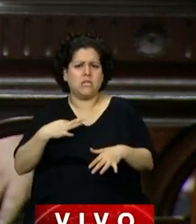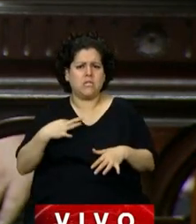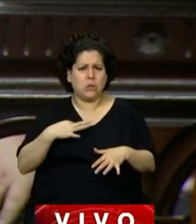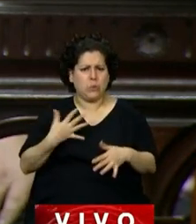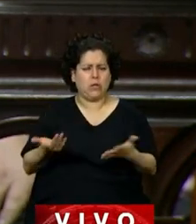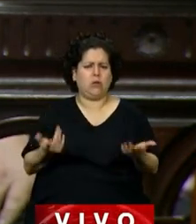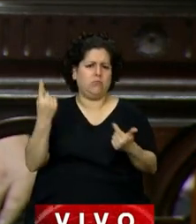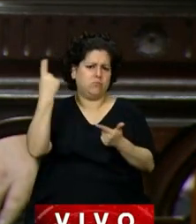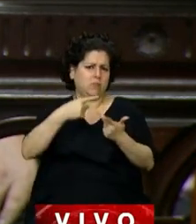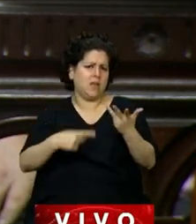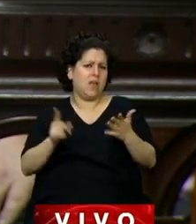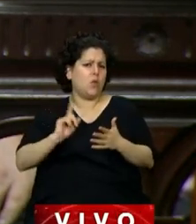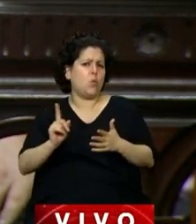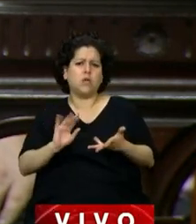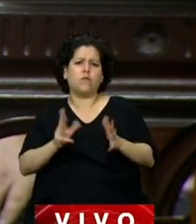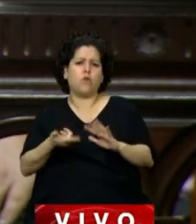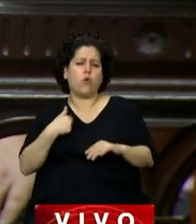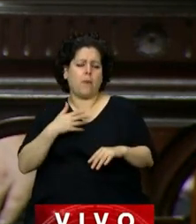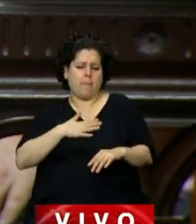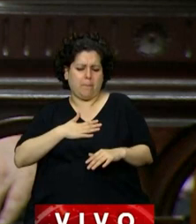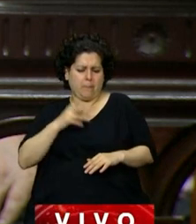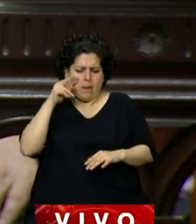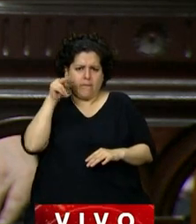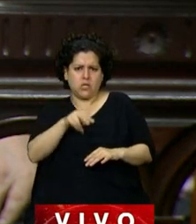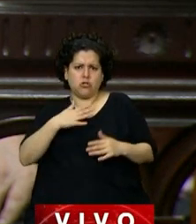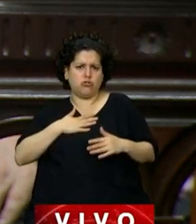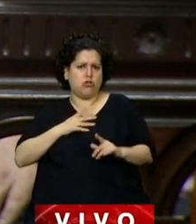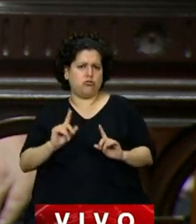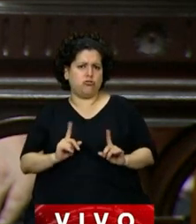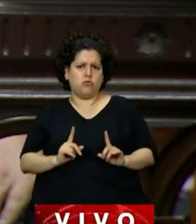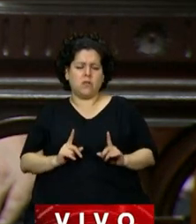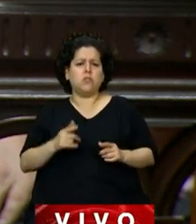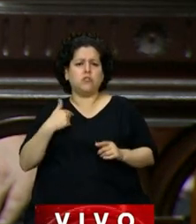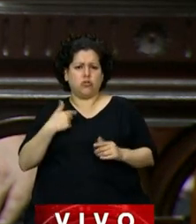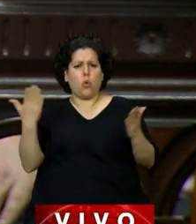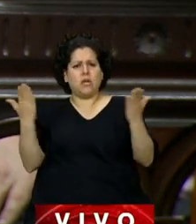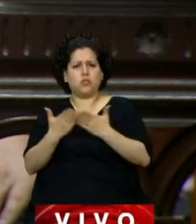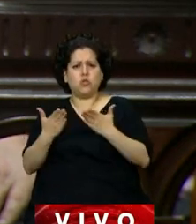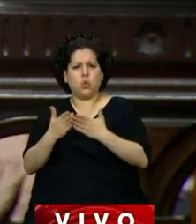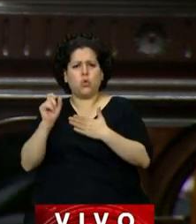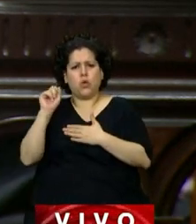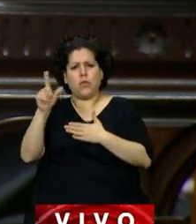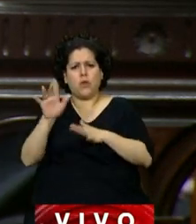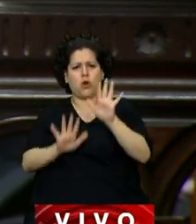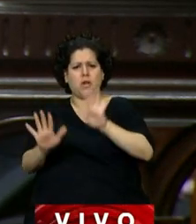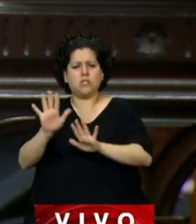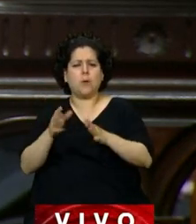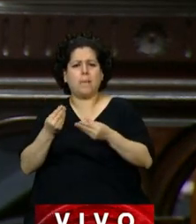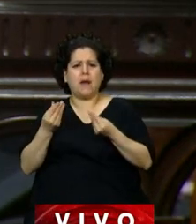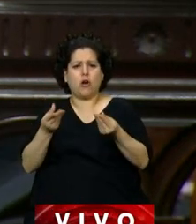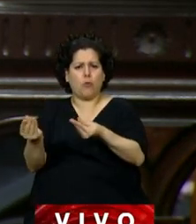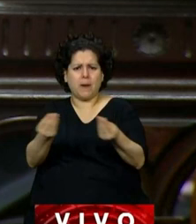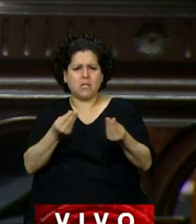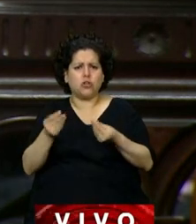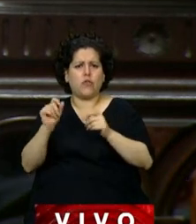Fíjese usted, esto no es una visión propia. Permítame leer un estudio de la Organización para la Cooperación y Desarrollo